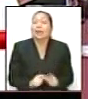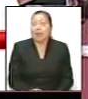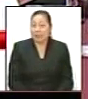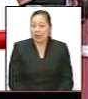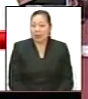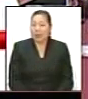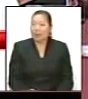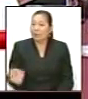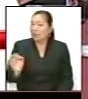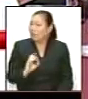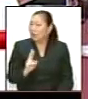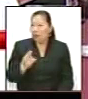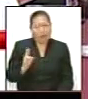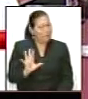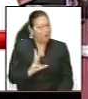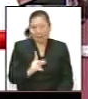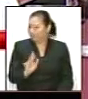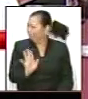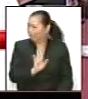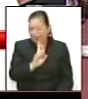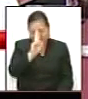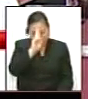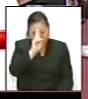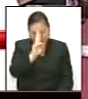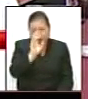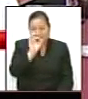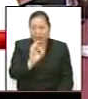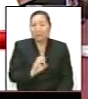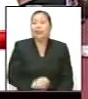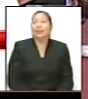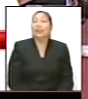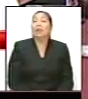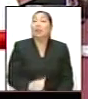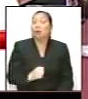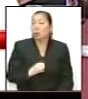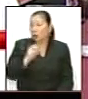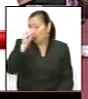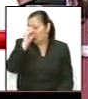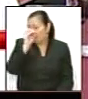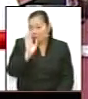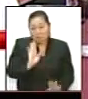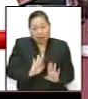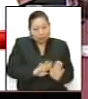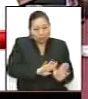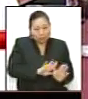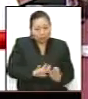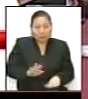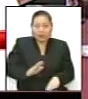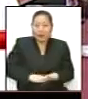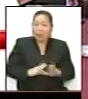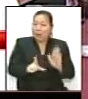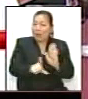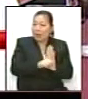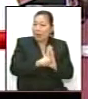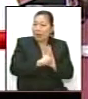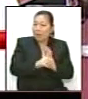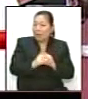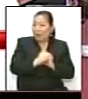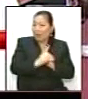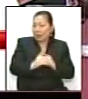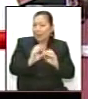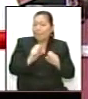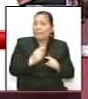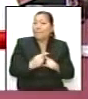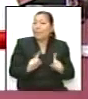presidente, sin corrupción. Respetando, sí, yo tengo una opinión muy particular sobre la ley de descentralización,